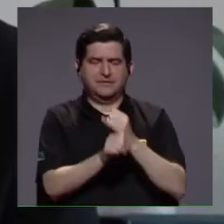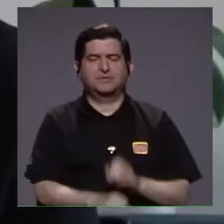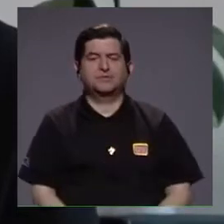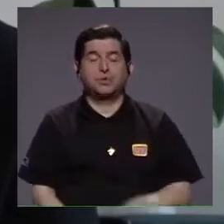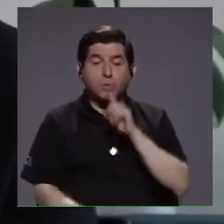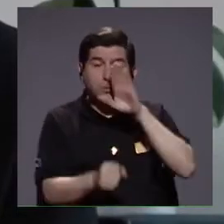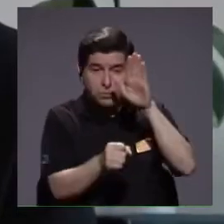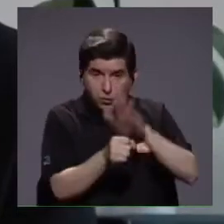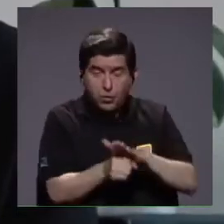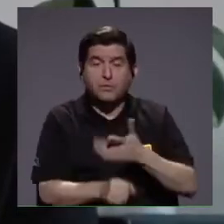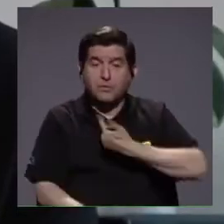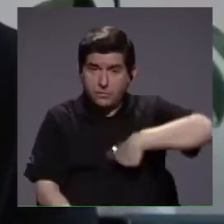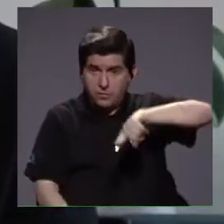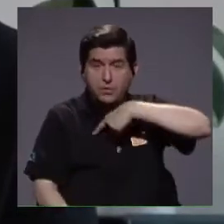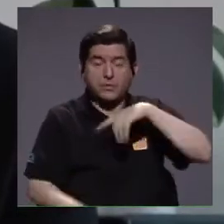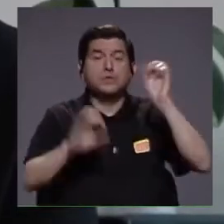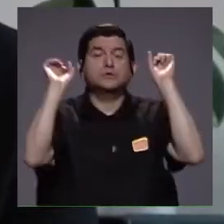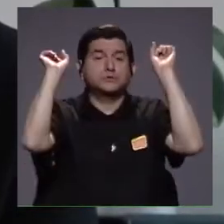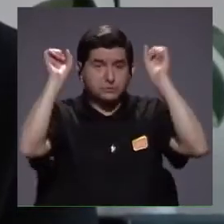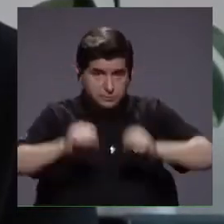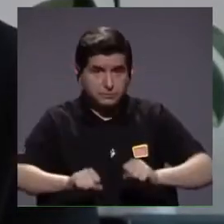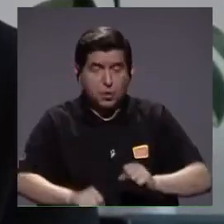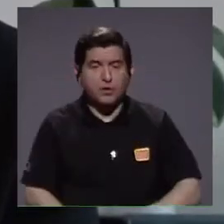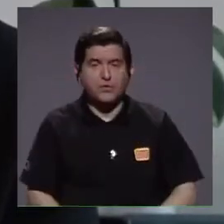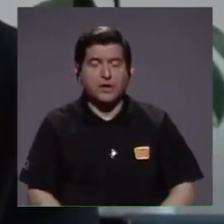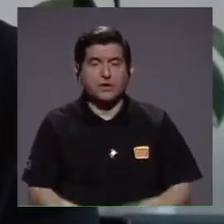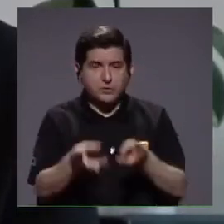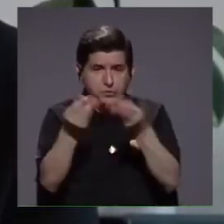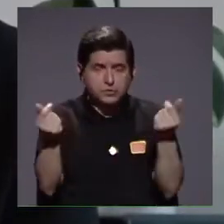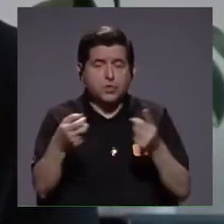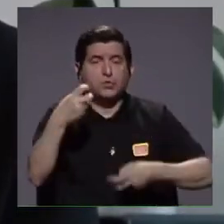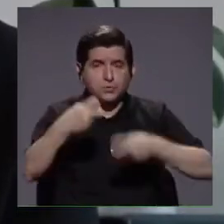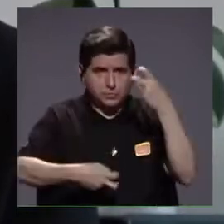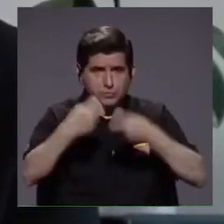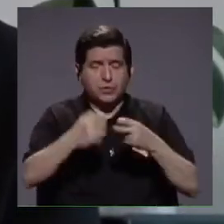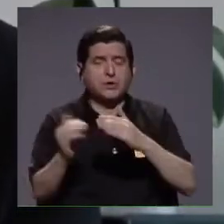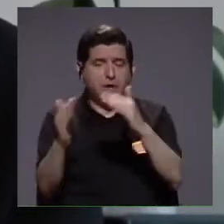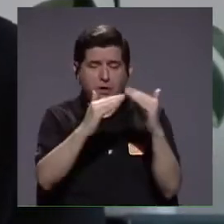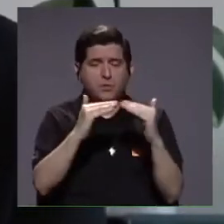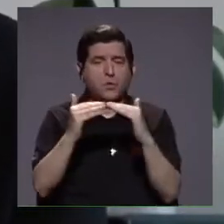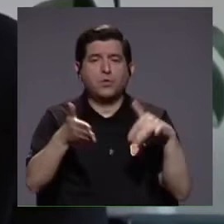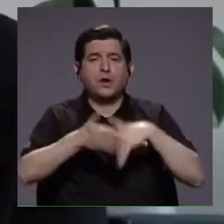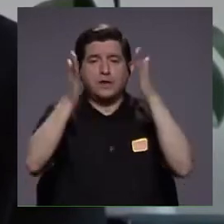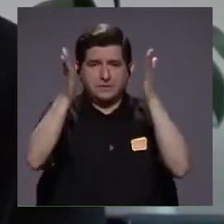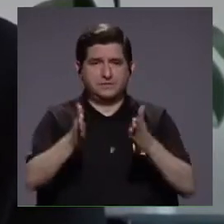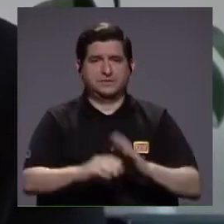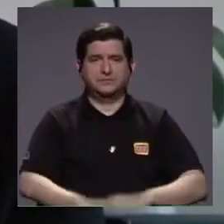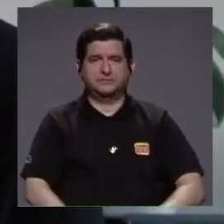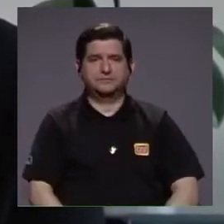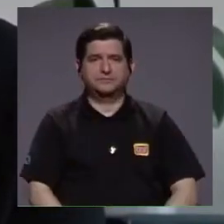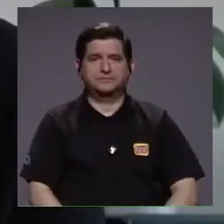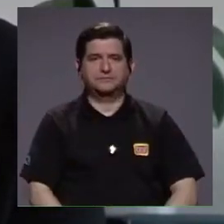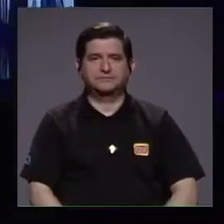la institución. Hay un compromiso de nuestra parte para poder solventar muchos de los problemas de la población estudiantil.